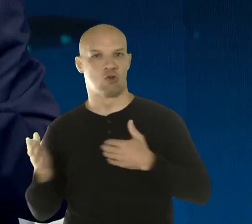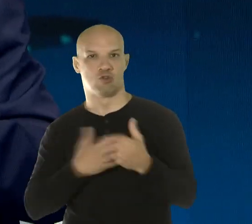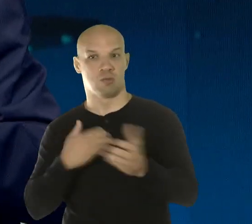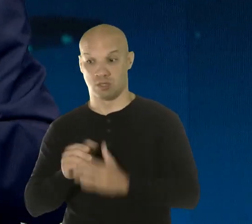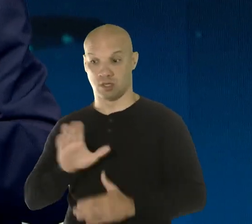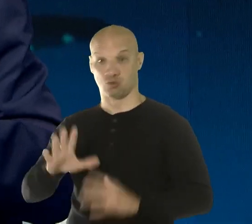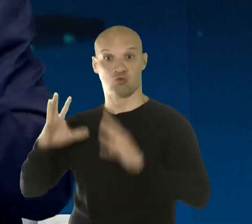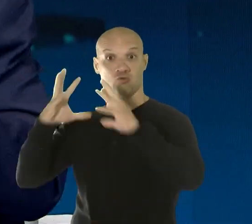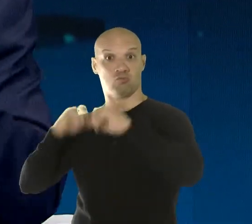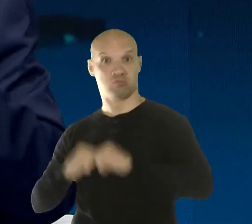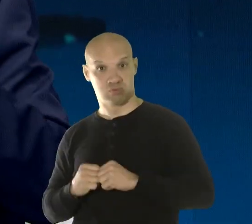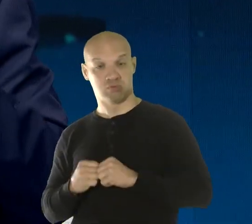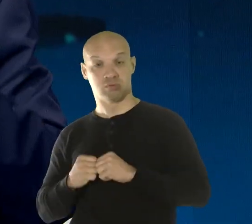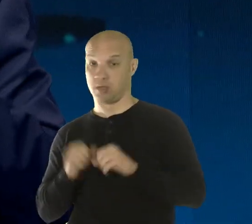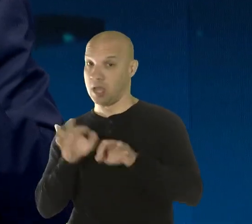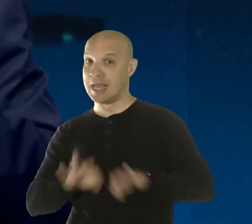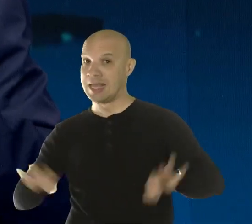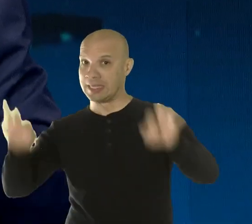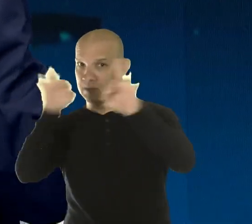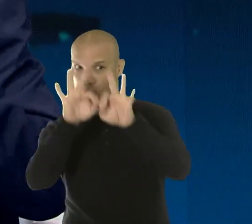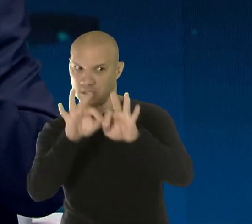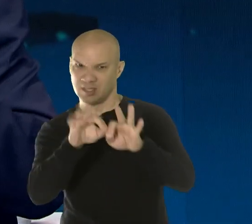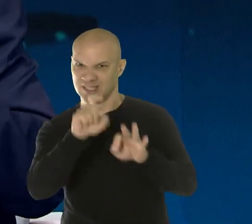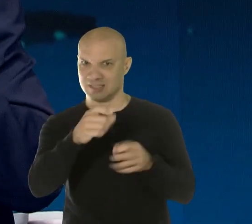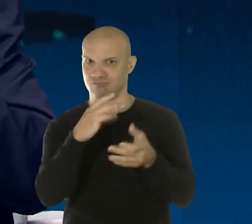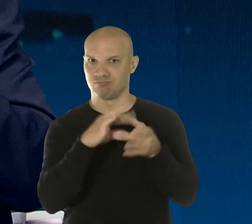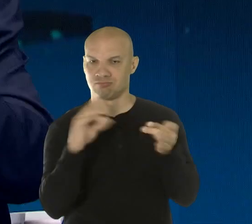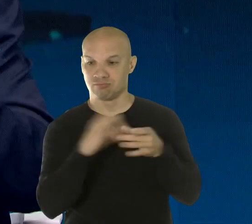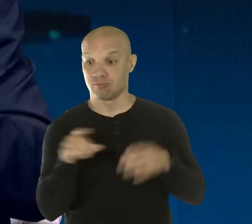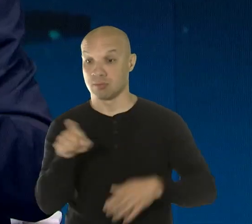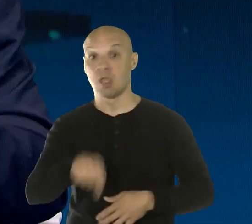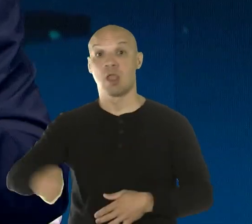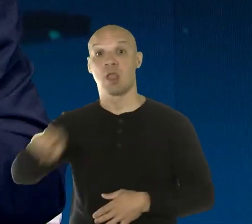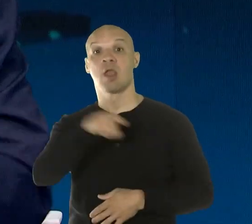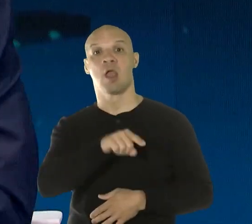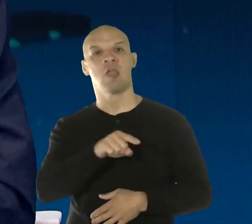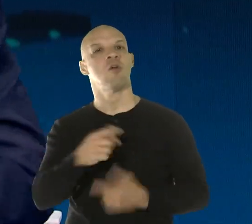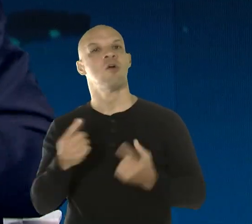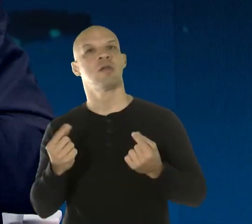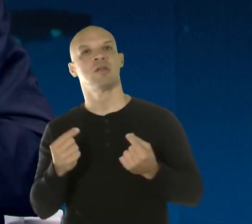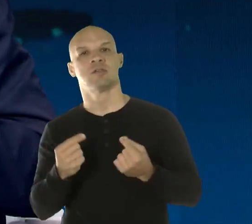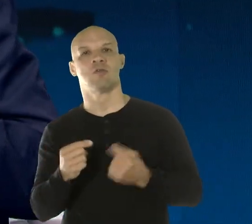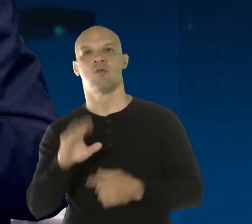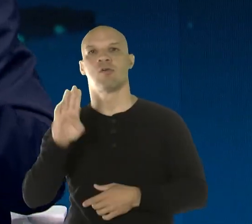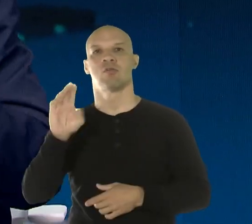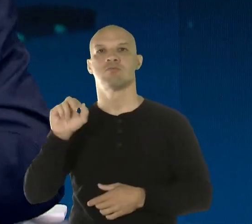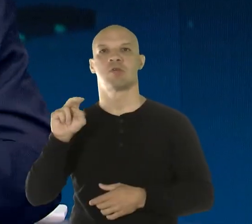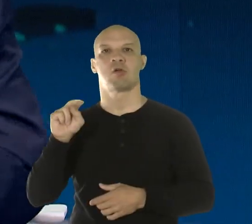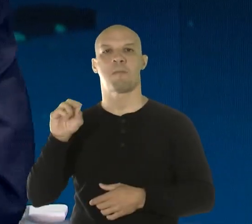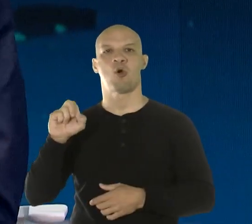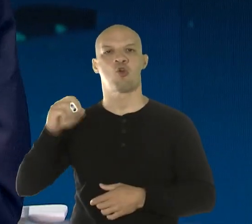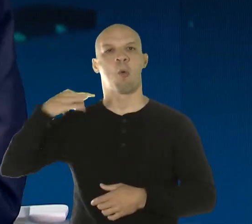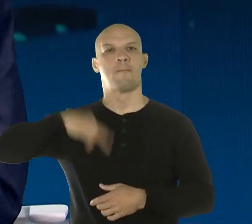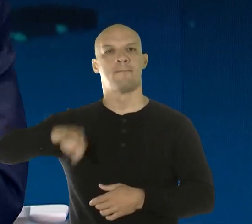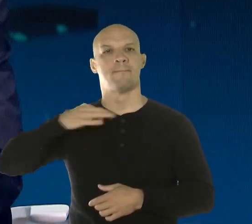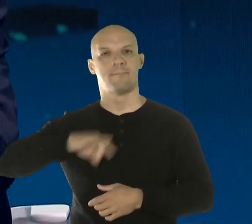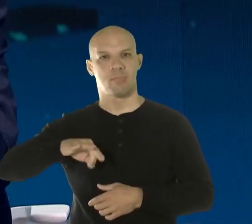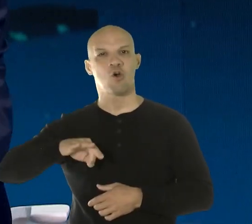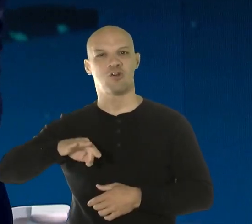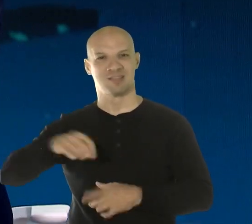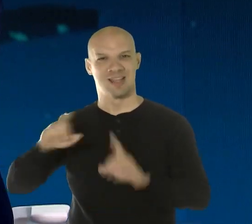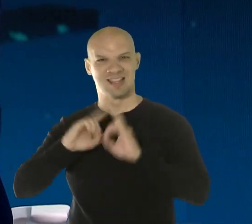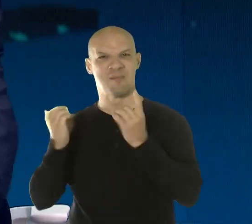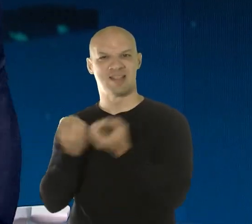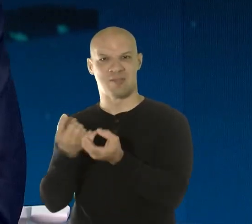y una cosa importante que sería interesante hasta comentar, ellos salieron a vender bonos del tesoro, tenían bonos del tesoro. Entonces,